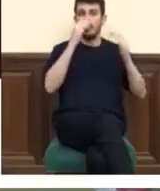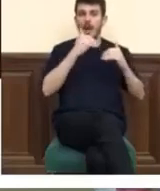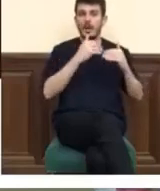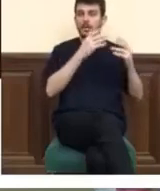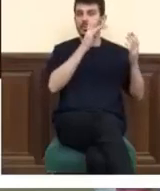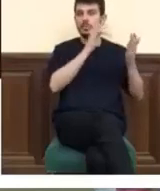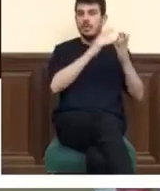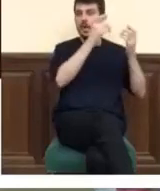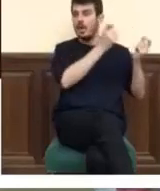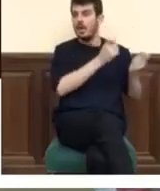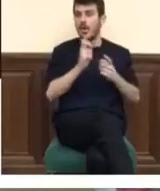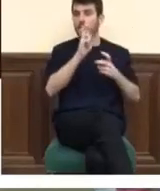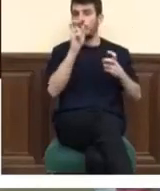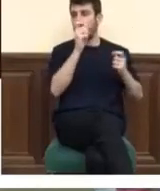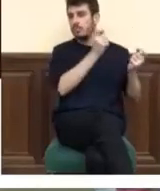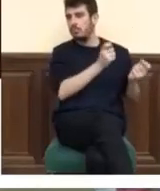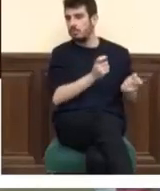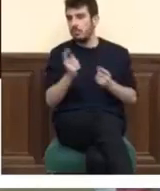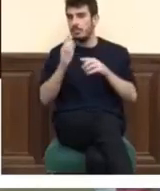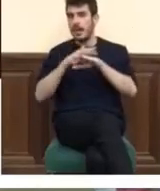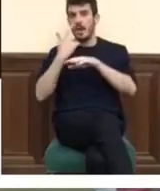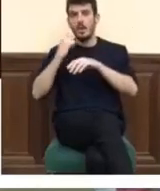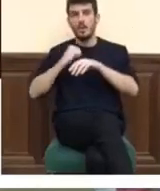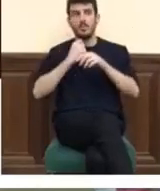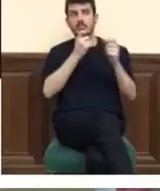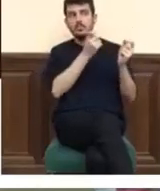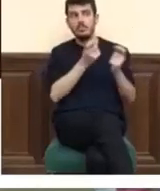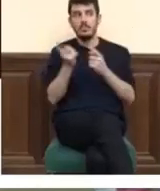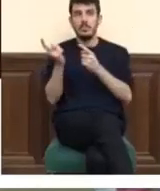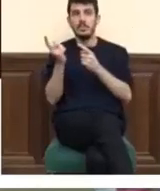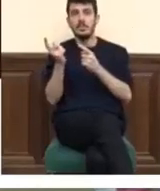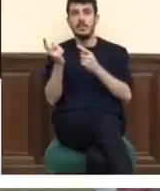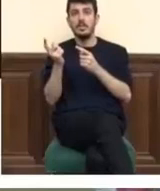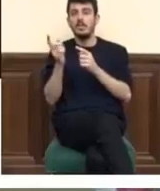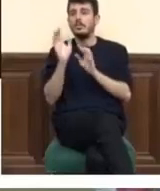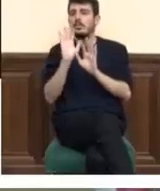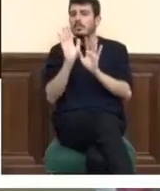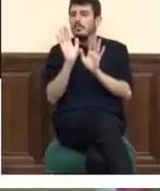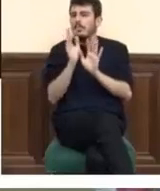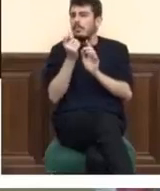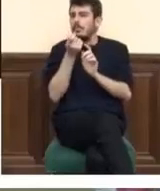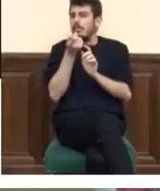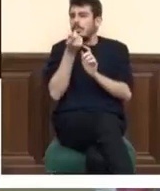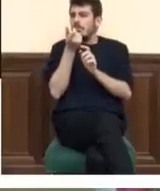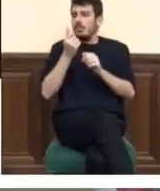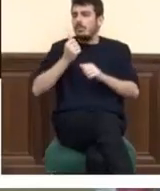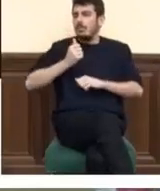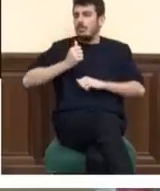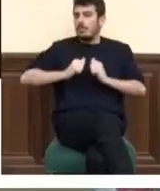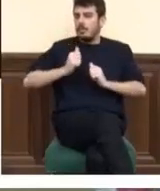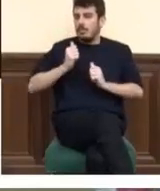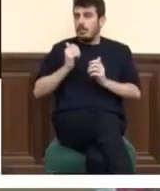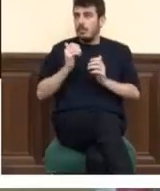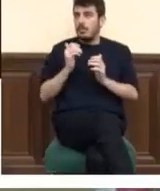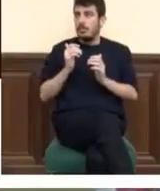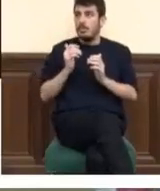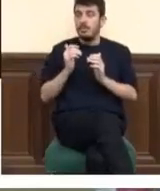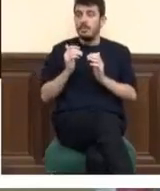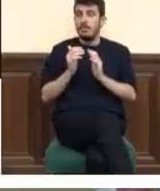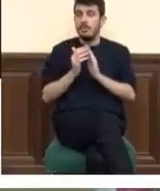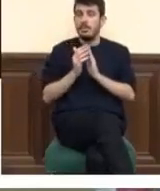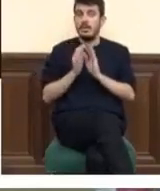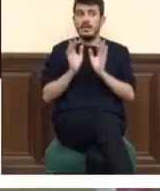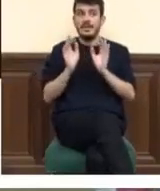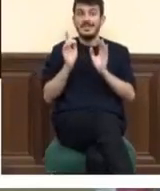a otro hospital madrileño para hacerla una pequeña intervención quirúrgica, que esté